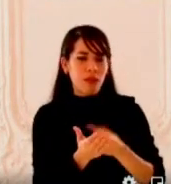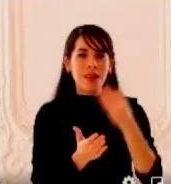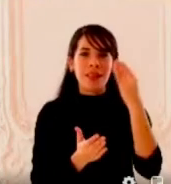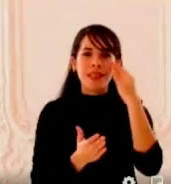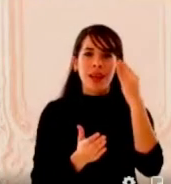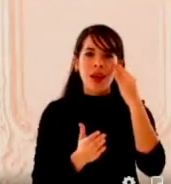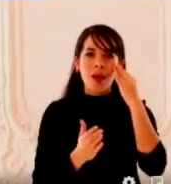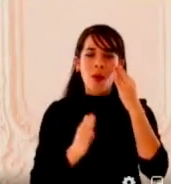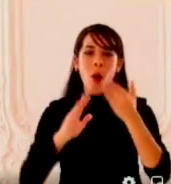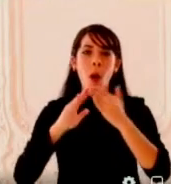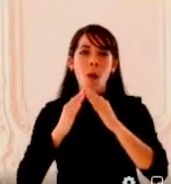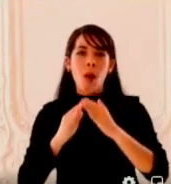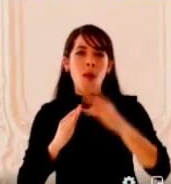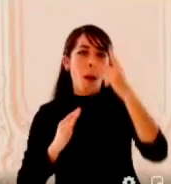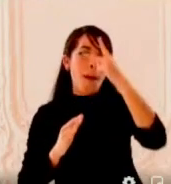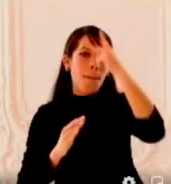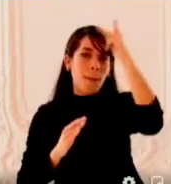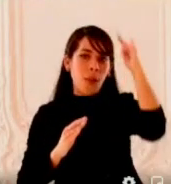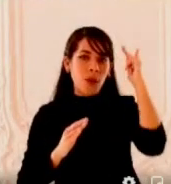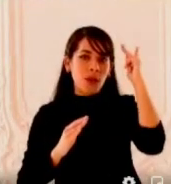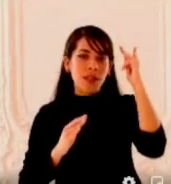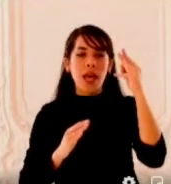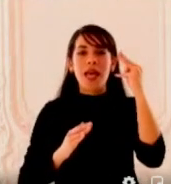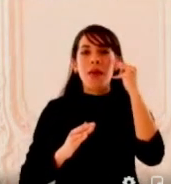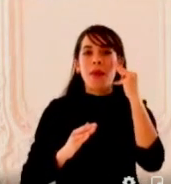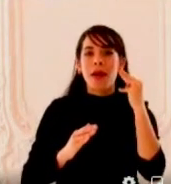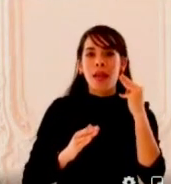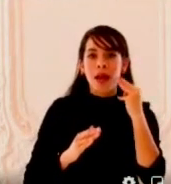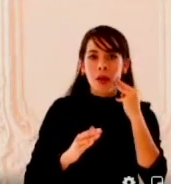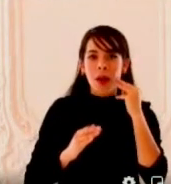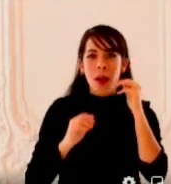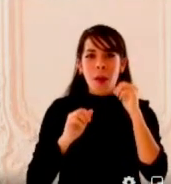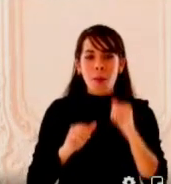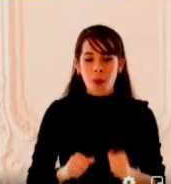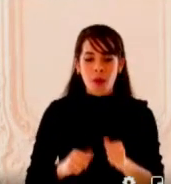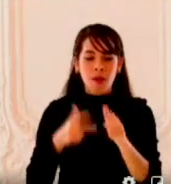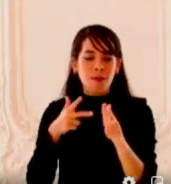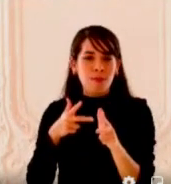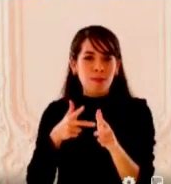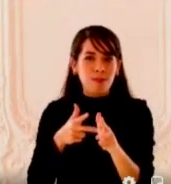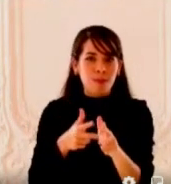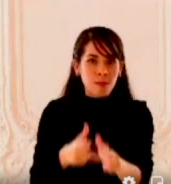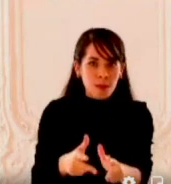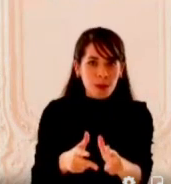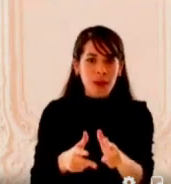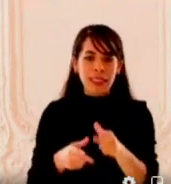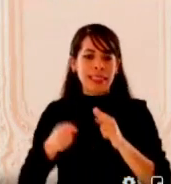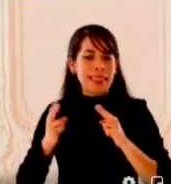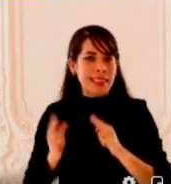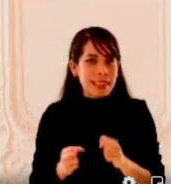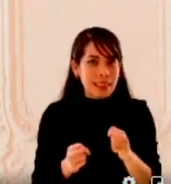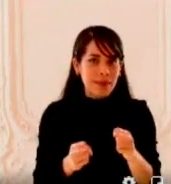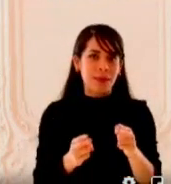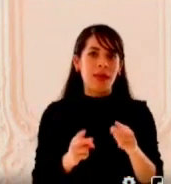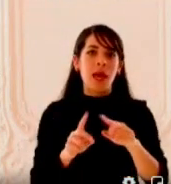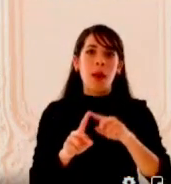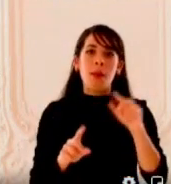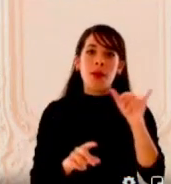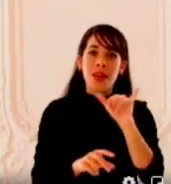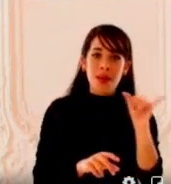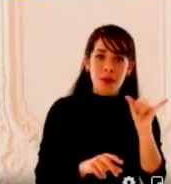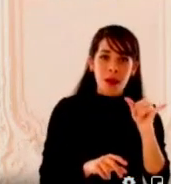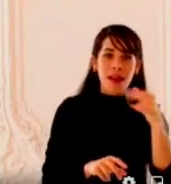pues agilizar el tráfico, el tránsito entre, nuevamente, Hatillo y